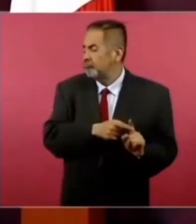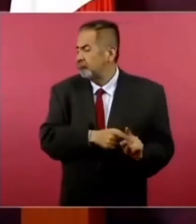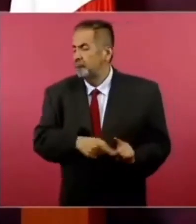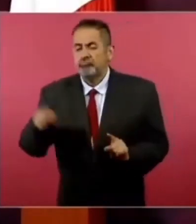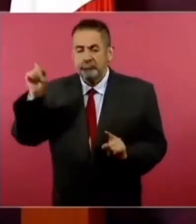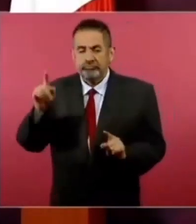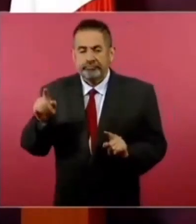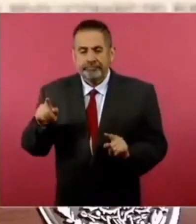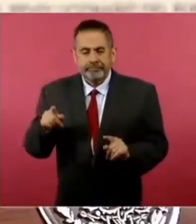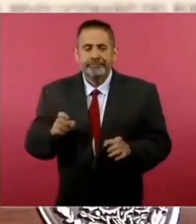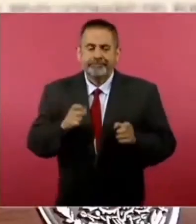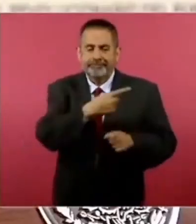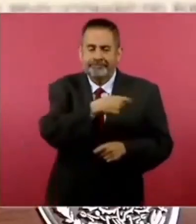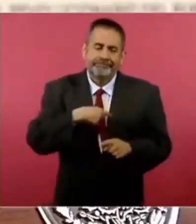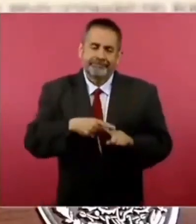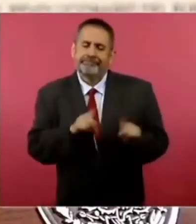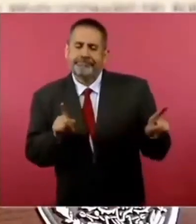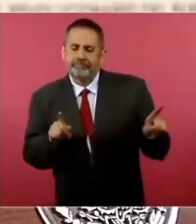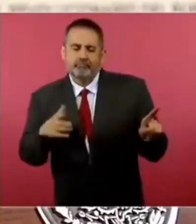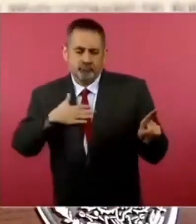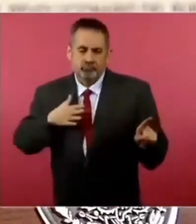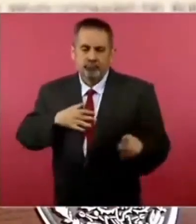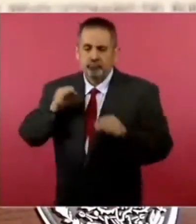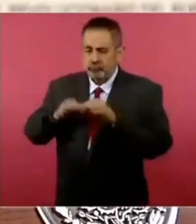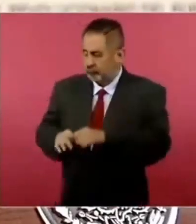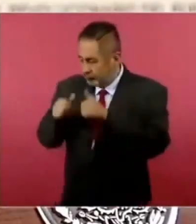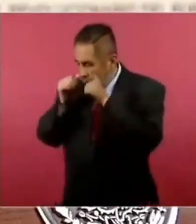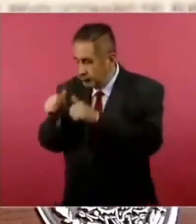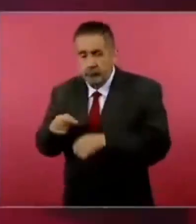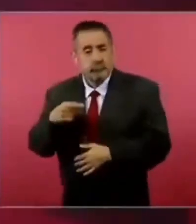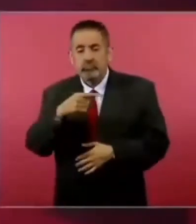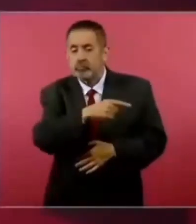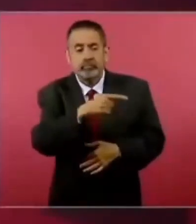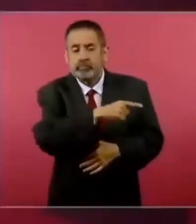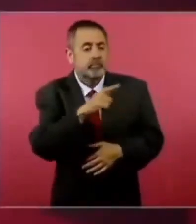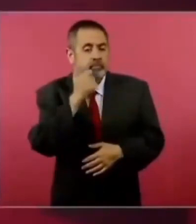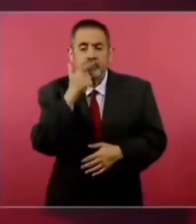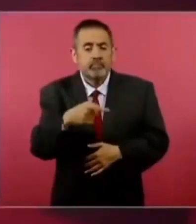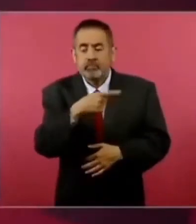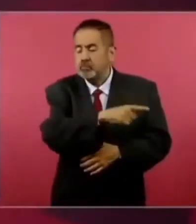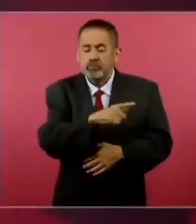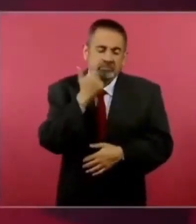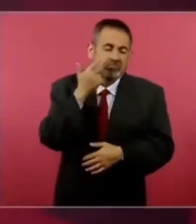con la derecha. Ellos no quieren eso.